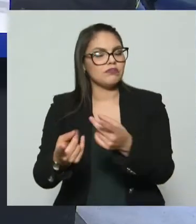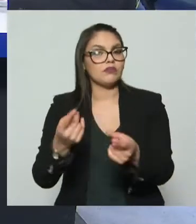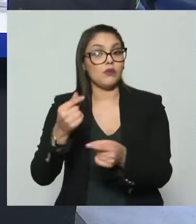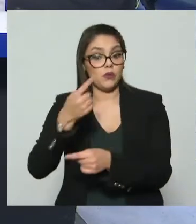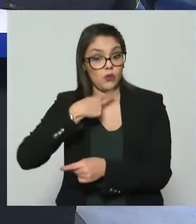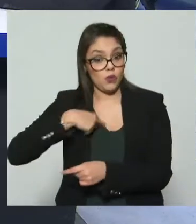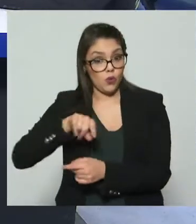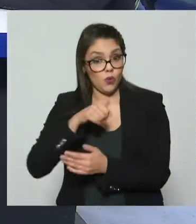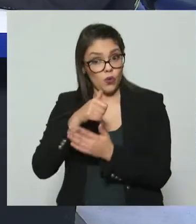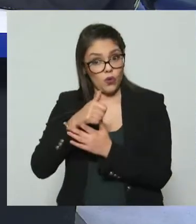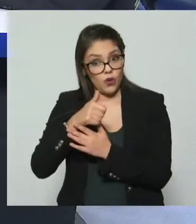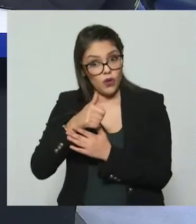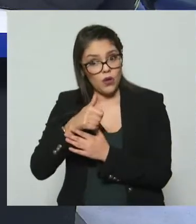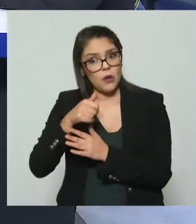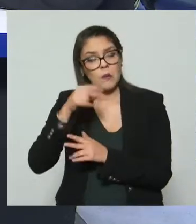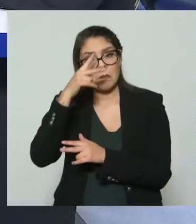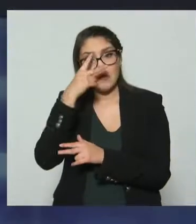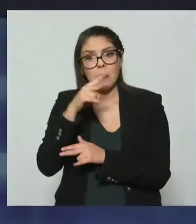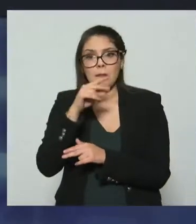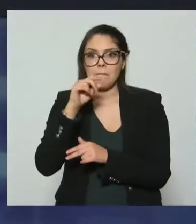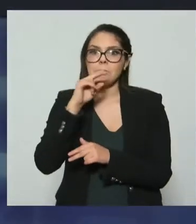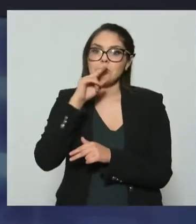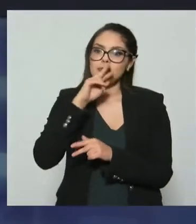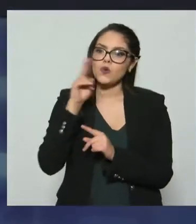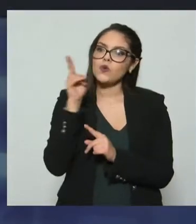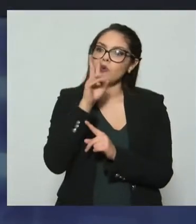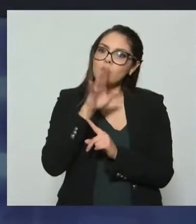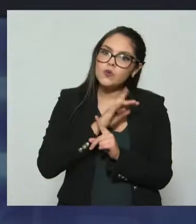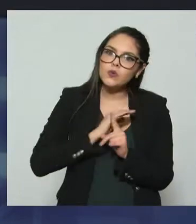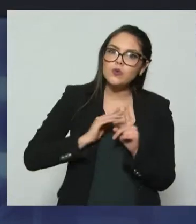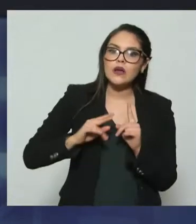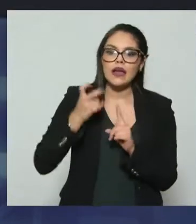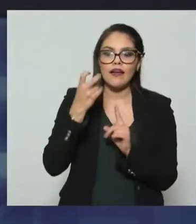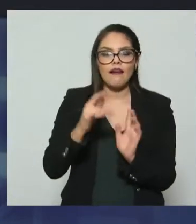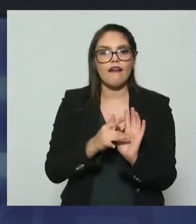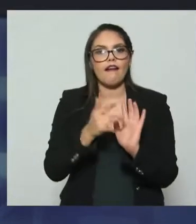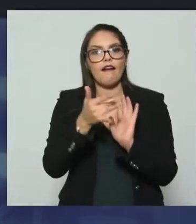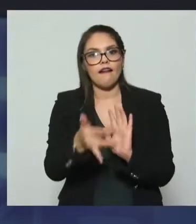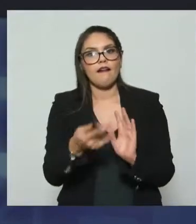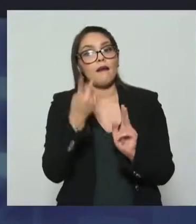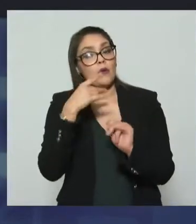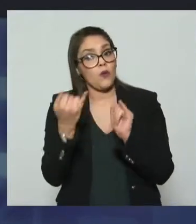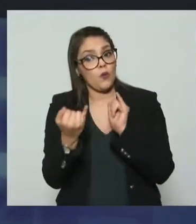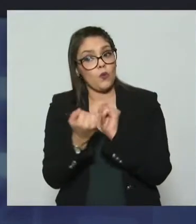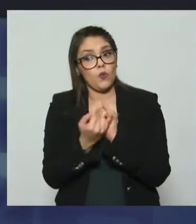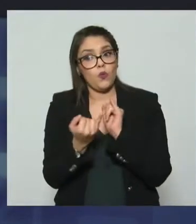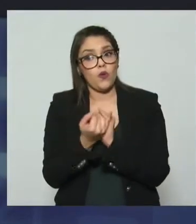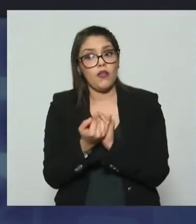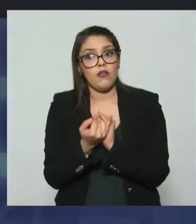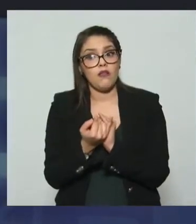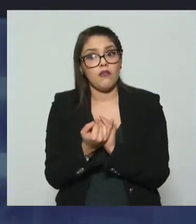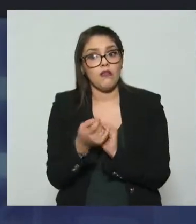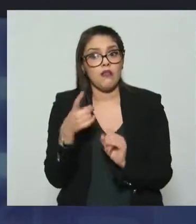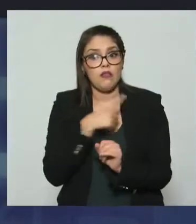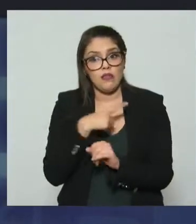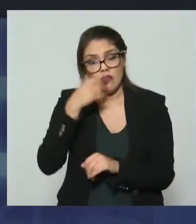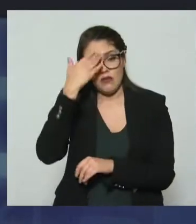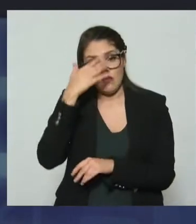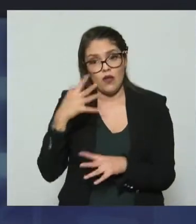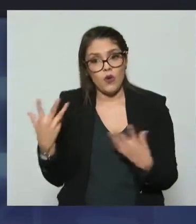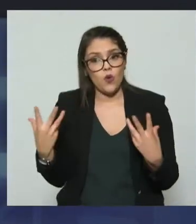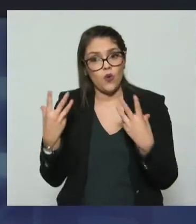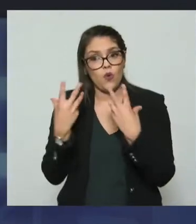que está procurando un mejor medio ambiente a través de ello, pero también es importante decir que tenemos que